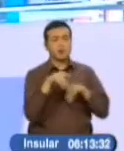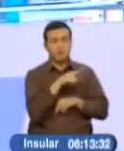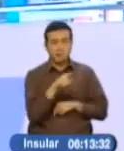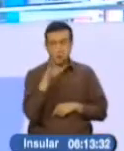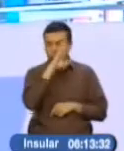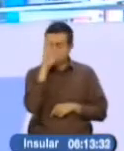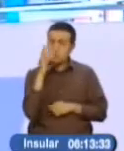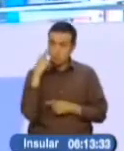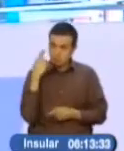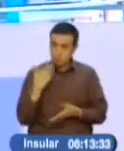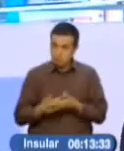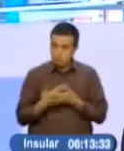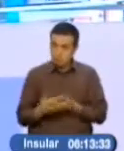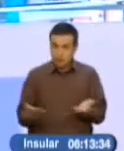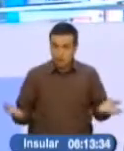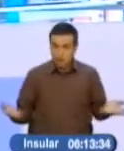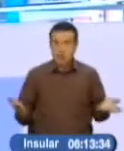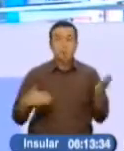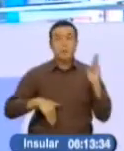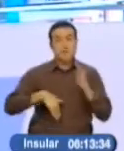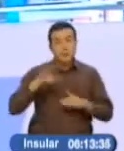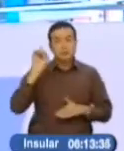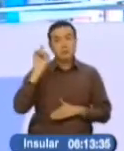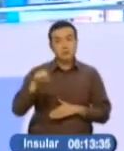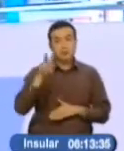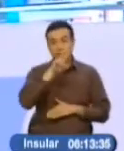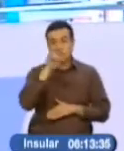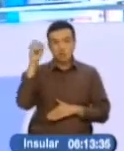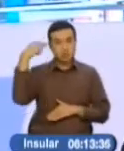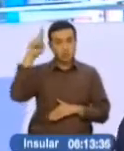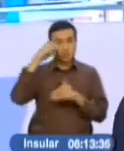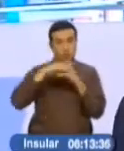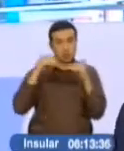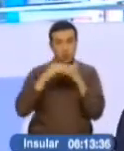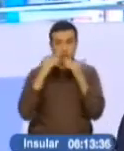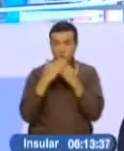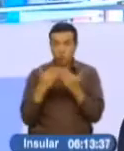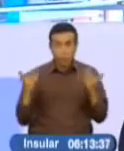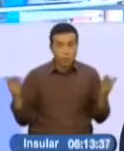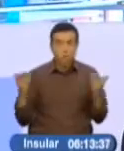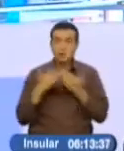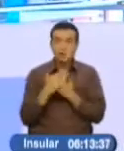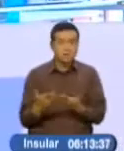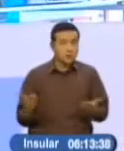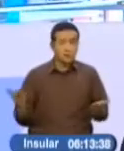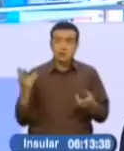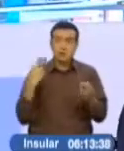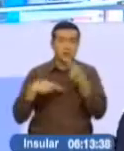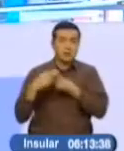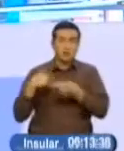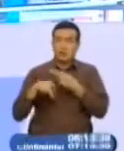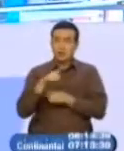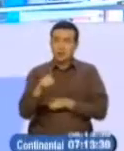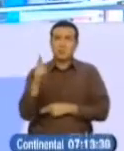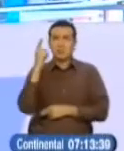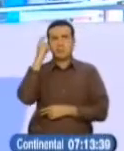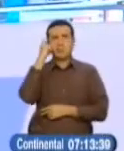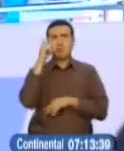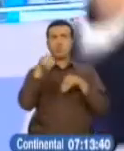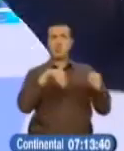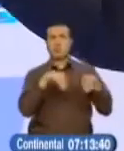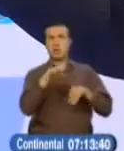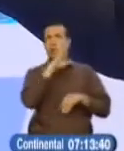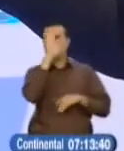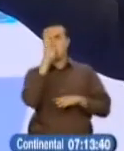Ahí está, la respuesta son más de 1.200 millones de dólares de productos de emprendedores que ni soñaban con venderle al